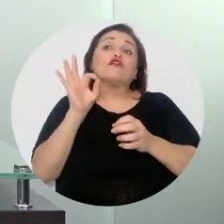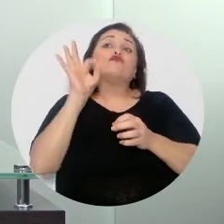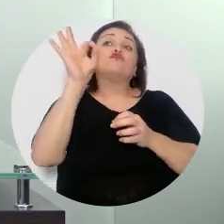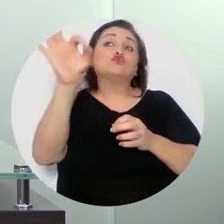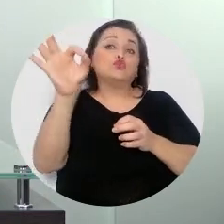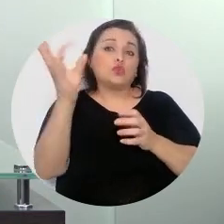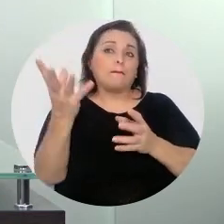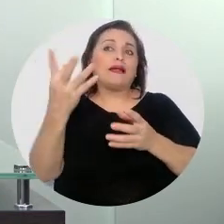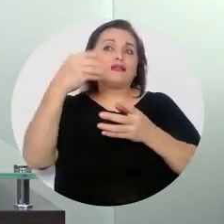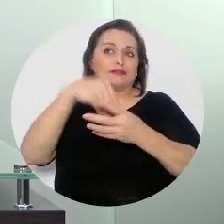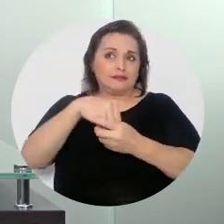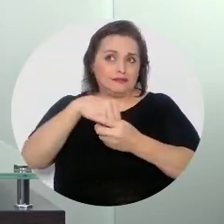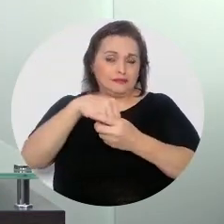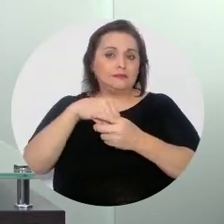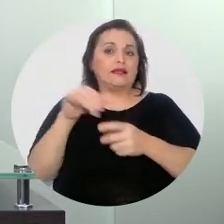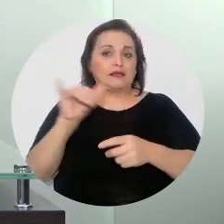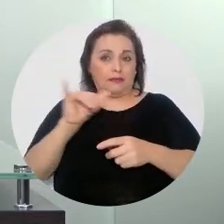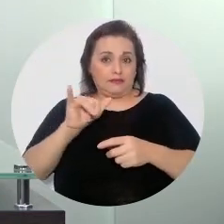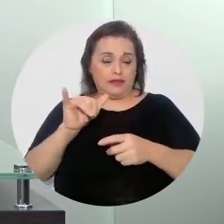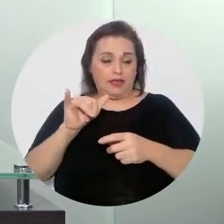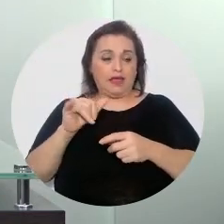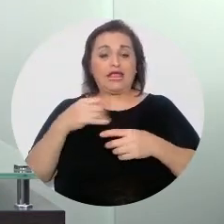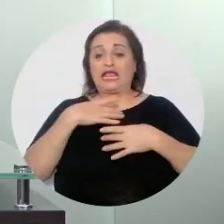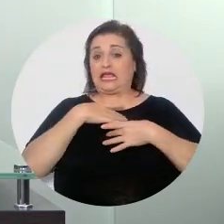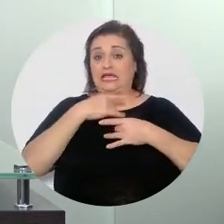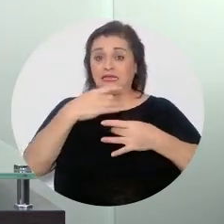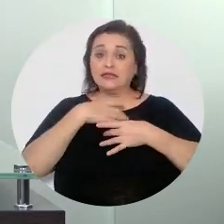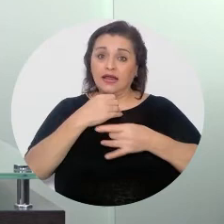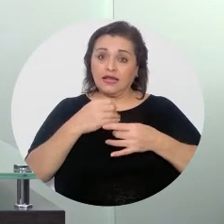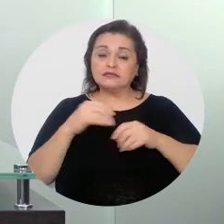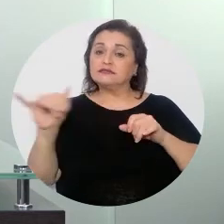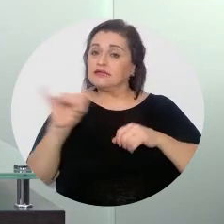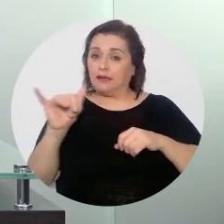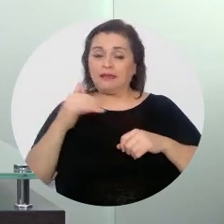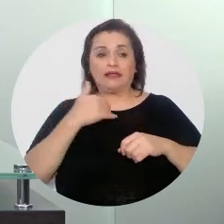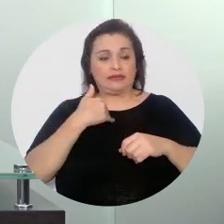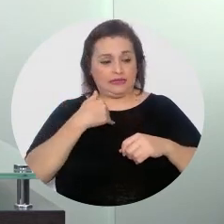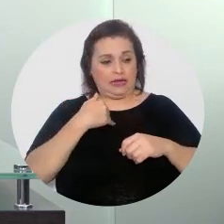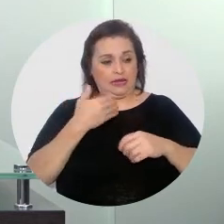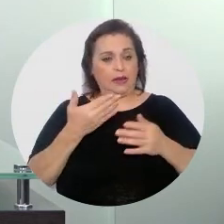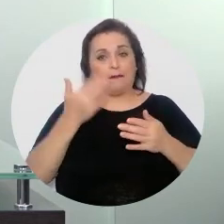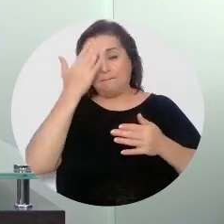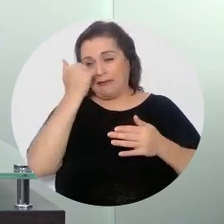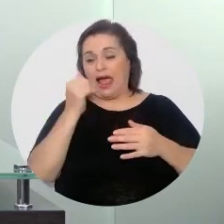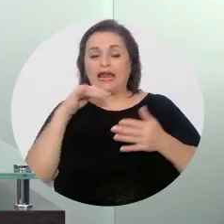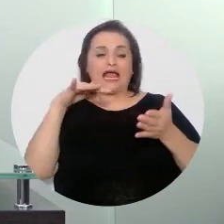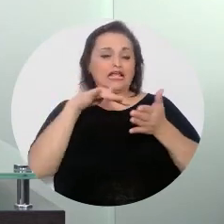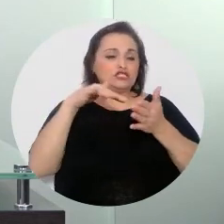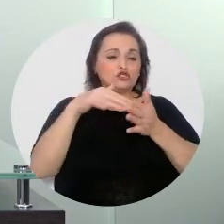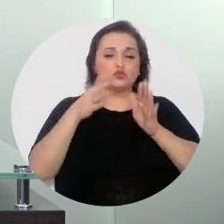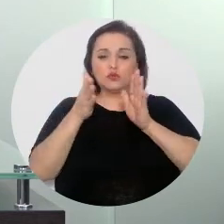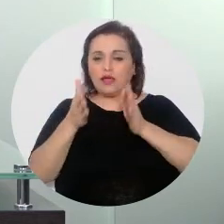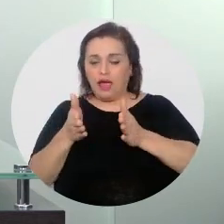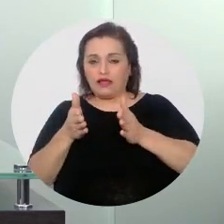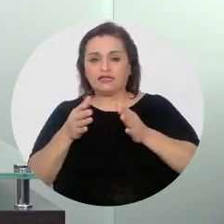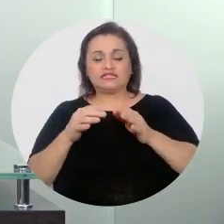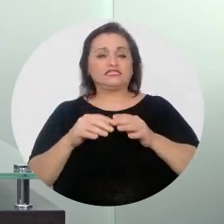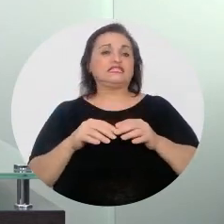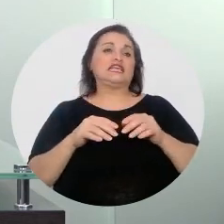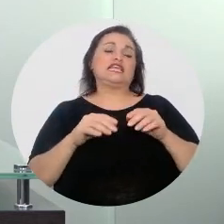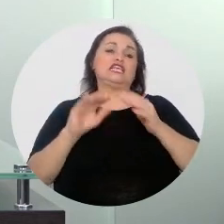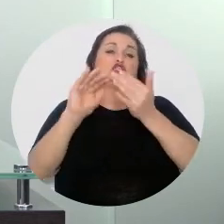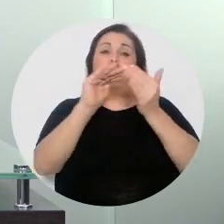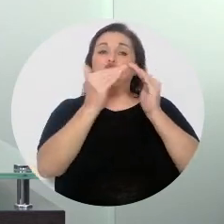serlo, sin demérito, por supuesto, del interés que también pueda generar para estudiantes y